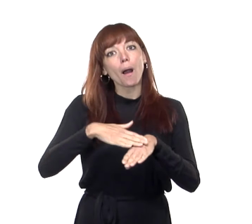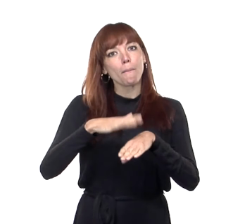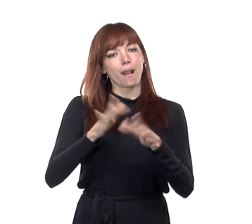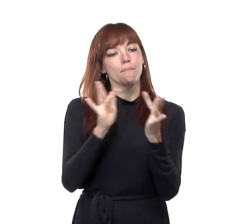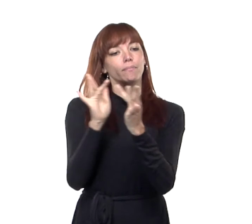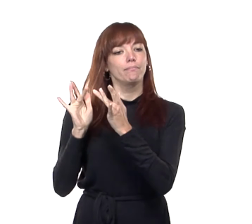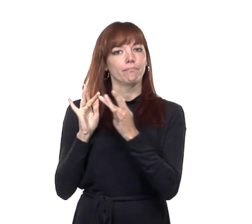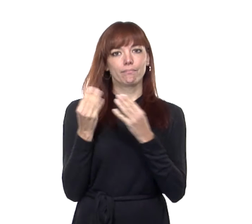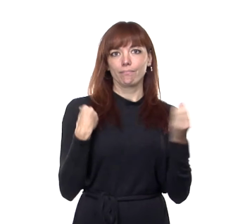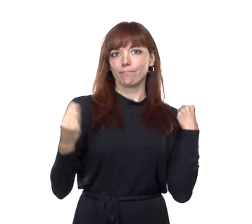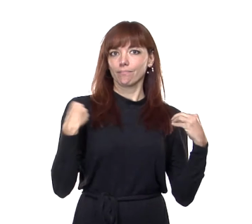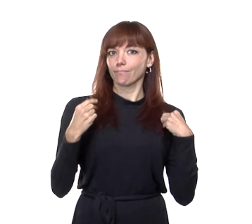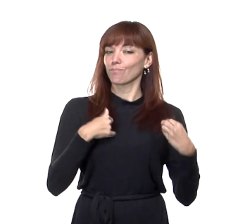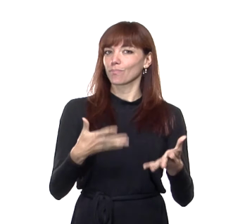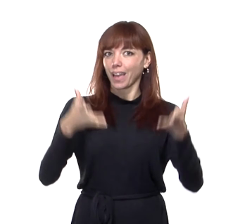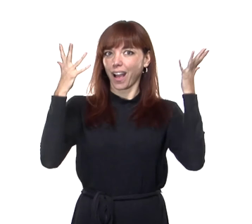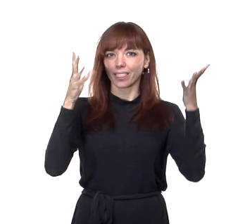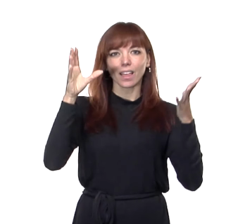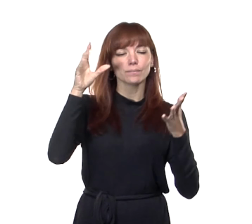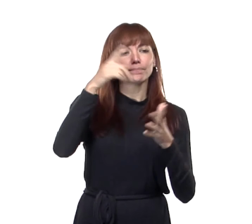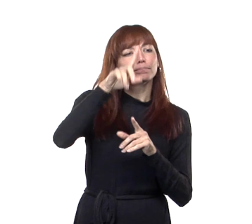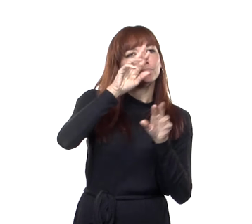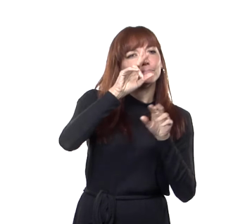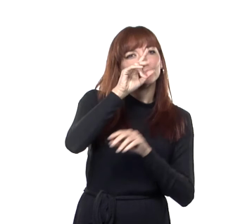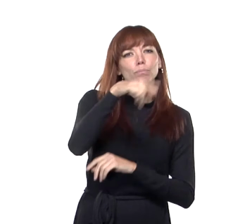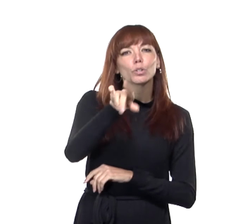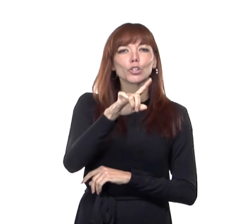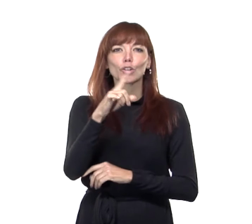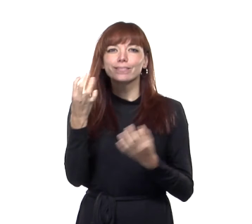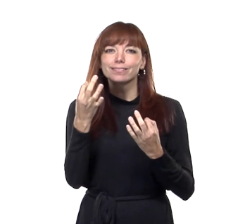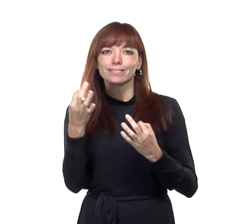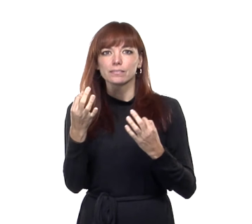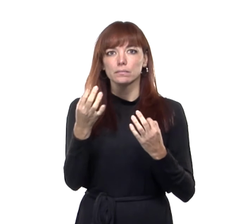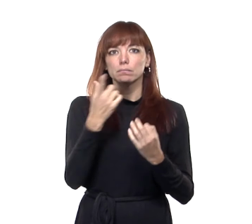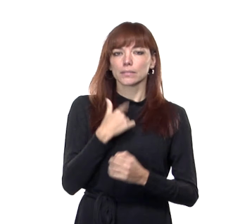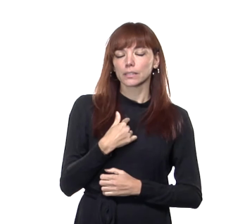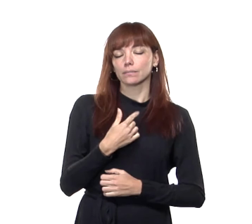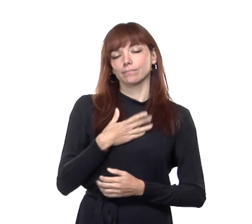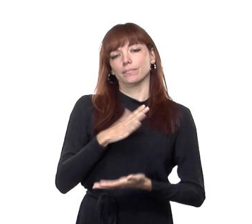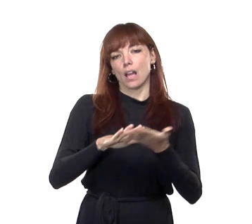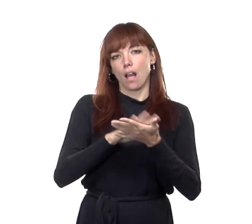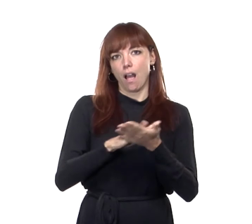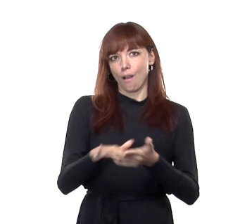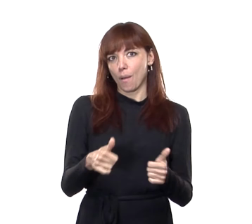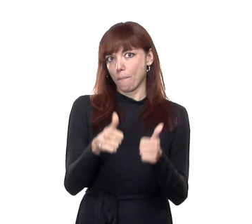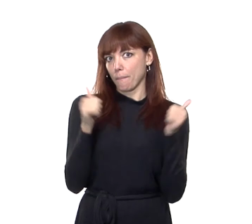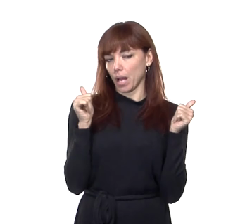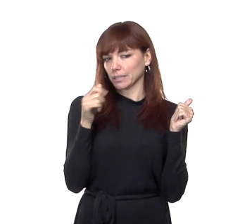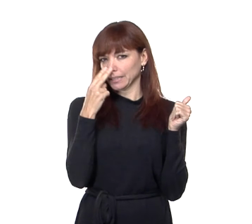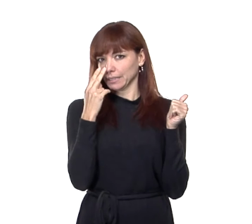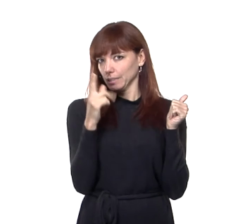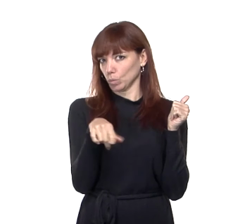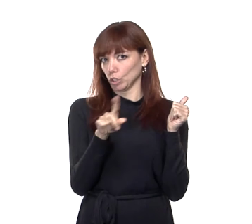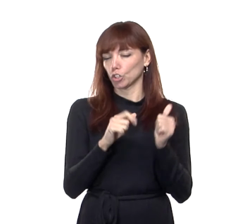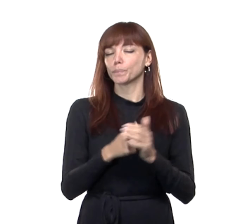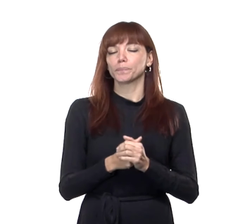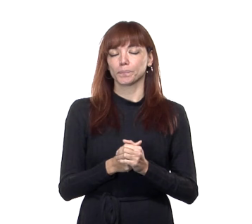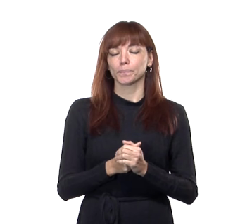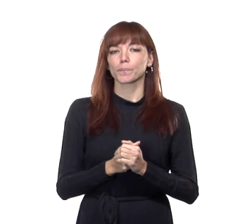interacción me encanta saber lo que os preocupa a vosotros y hablar más de lo que lo que a vosotros os interesa